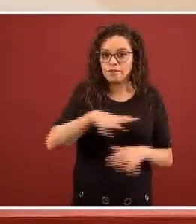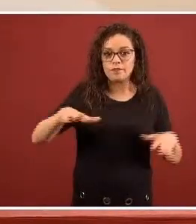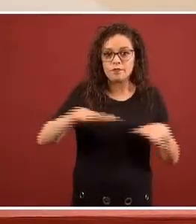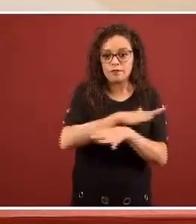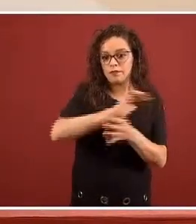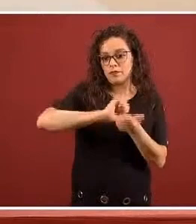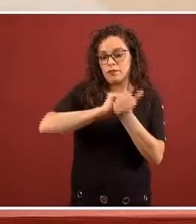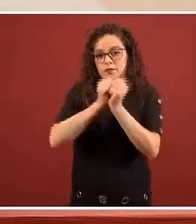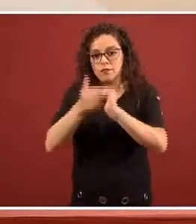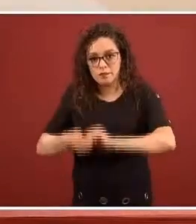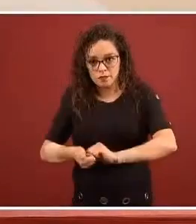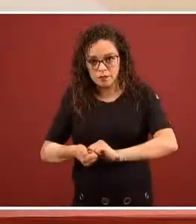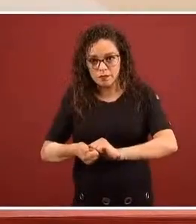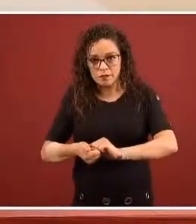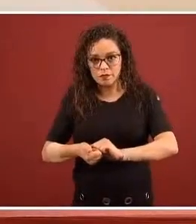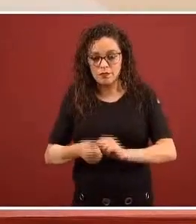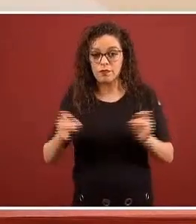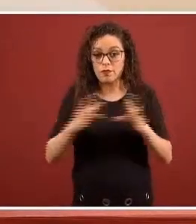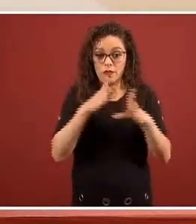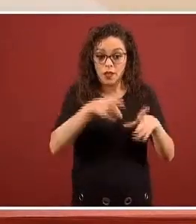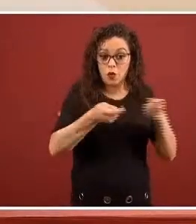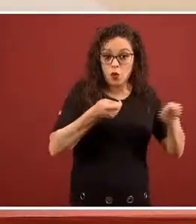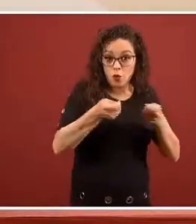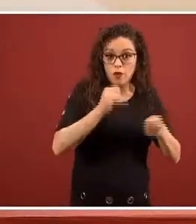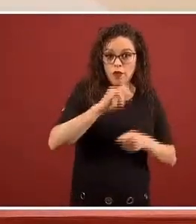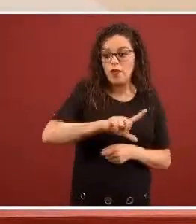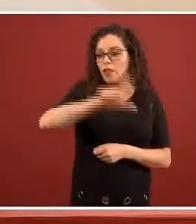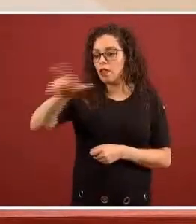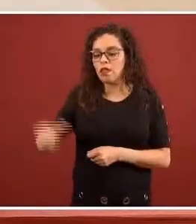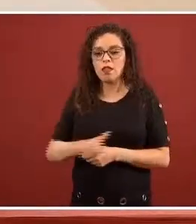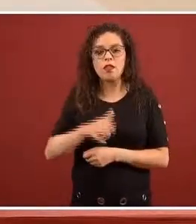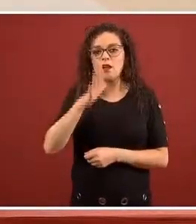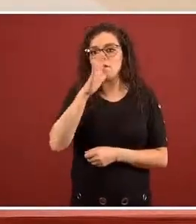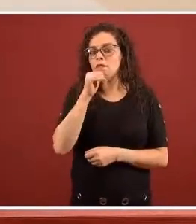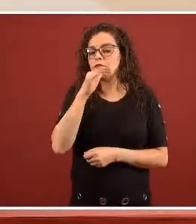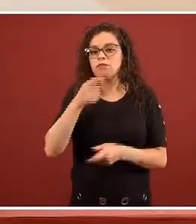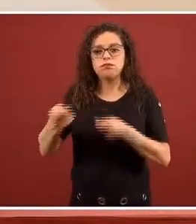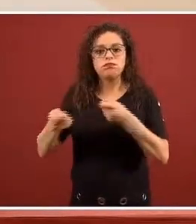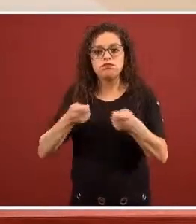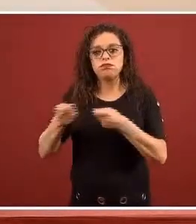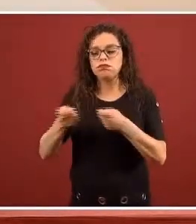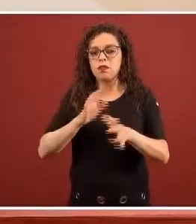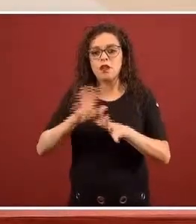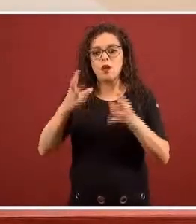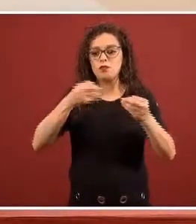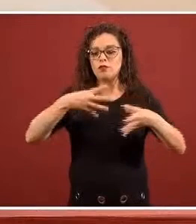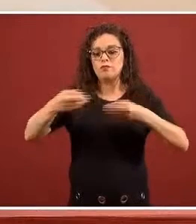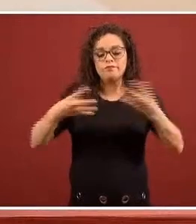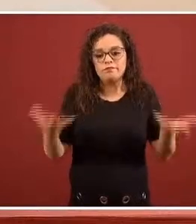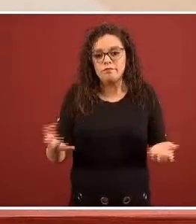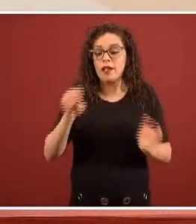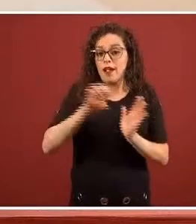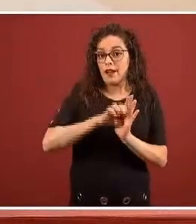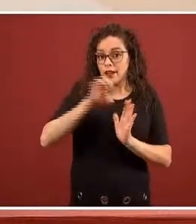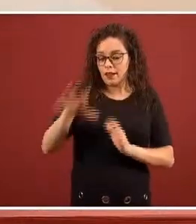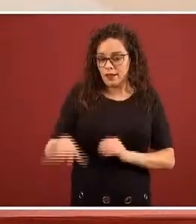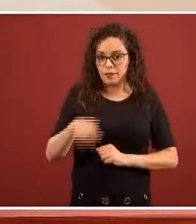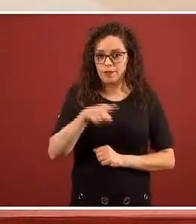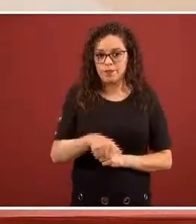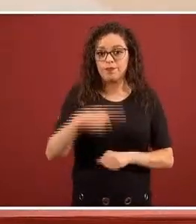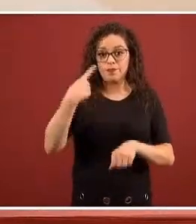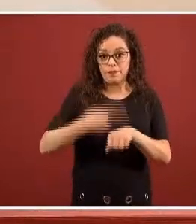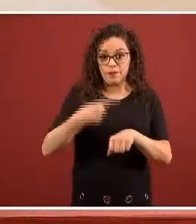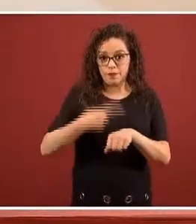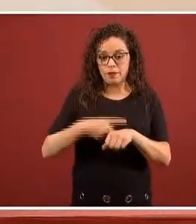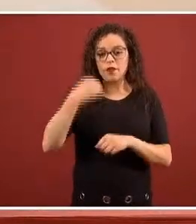serlo. Y una persona que está teniendo síntomas leves de COVID, fiebre, tos, dolor de garganta, y que pudiera